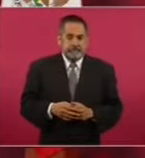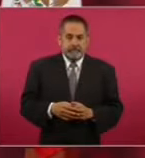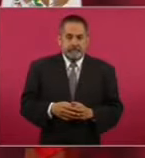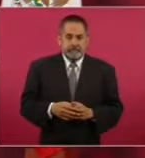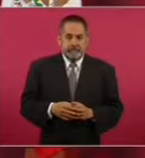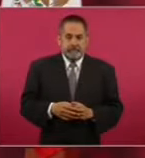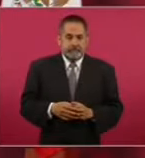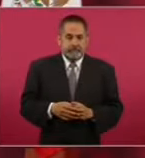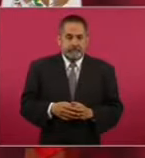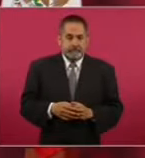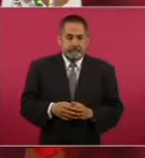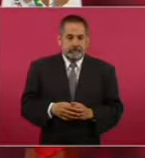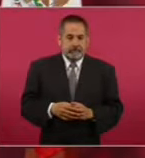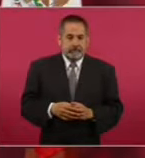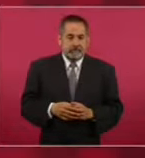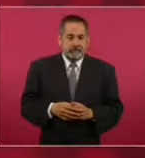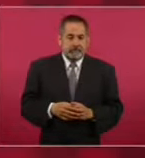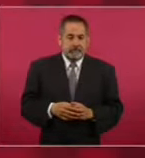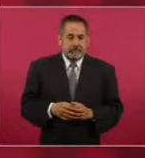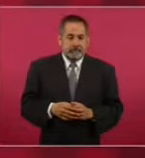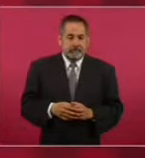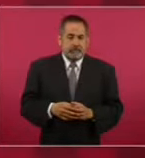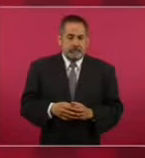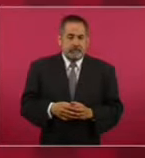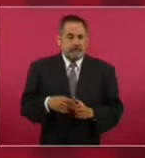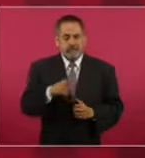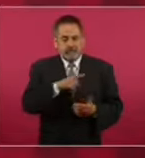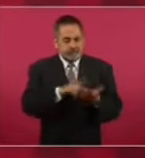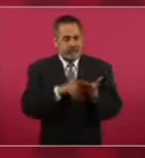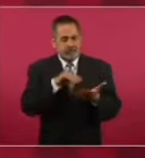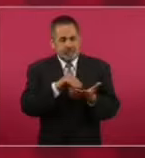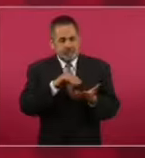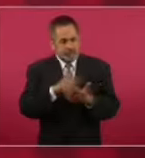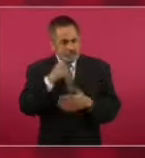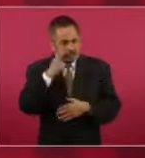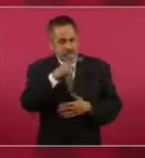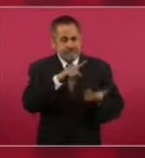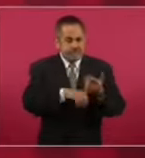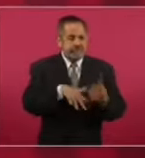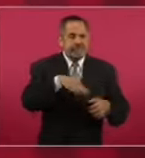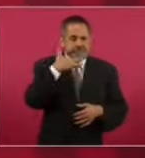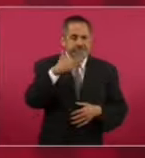El que impera la corrupción.